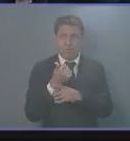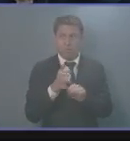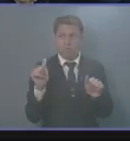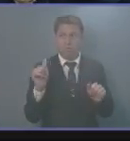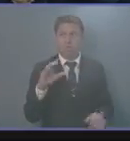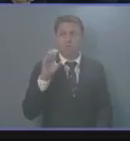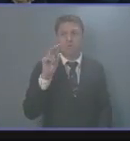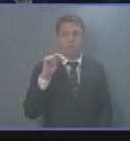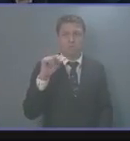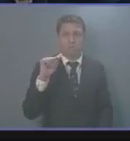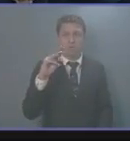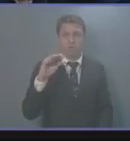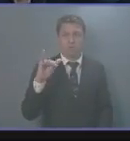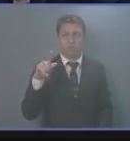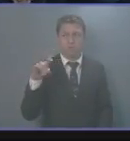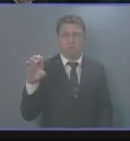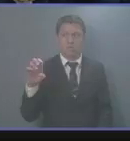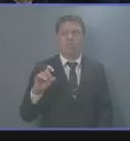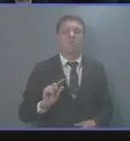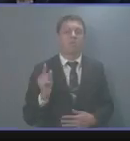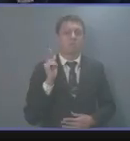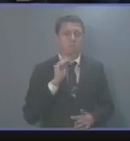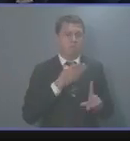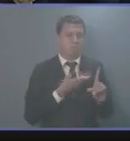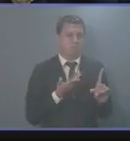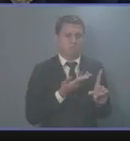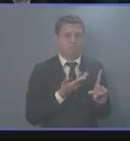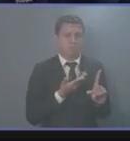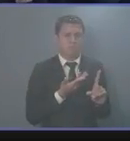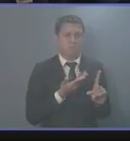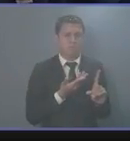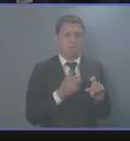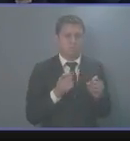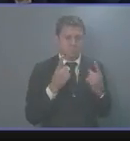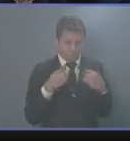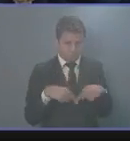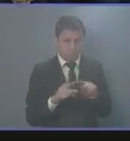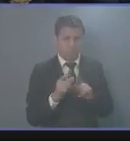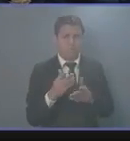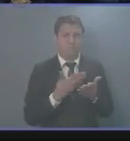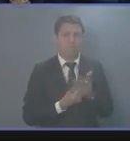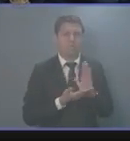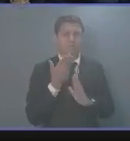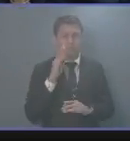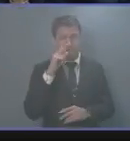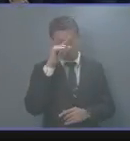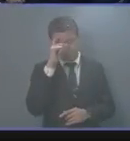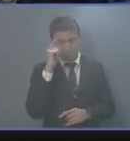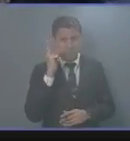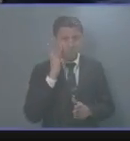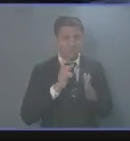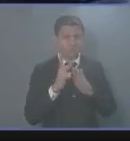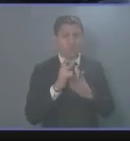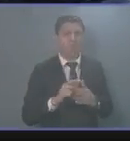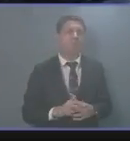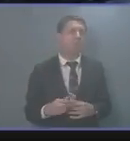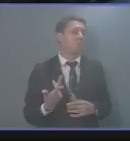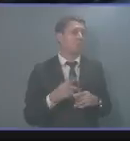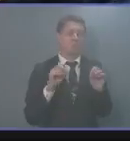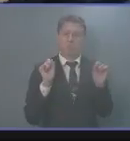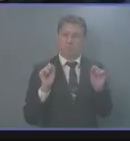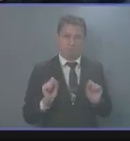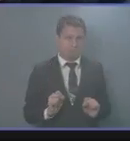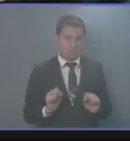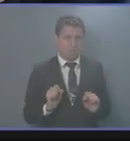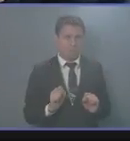a la CONAMIPE, con el único propósito de seguir en la ruta del desarrollo. No es posible